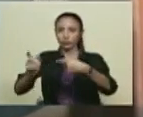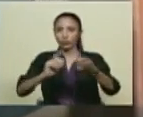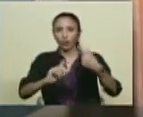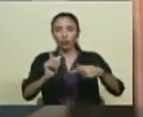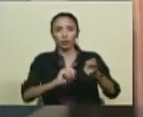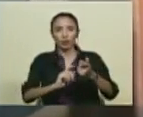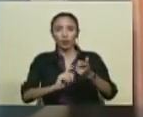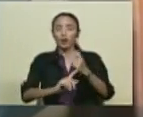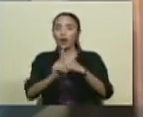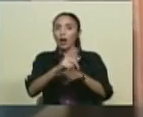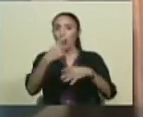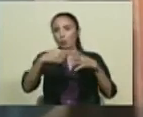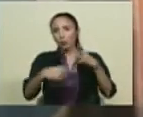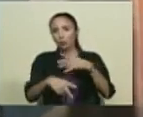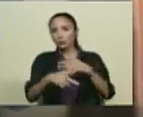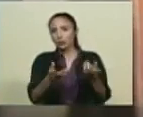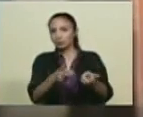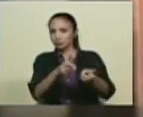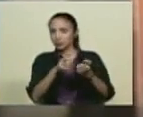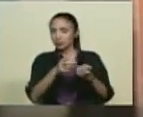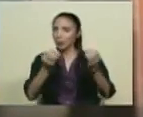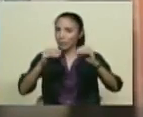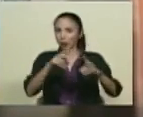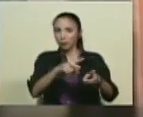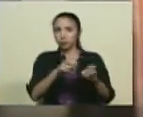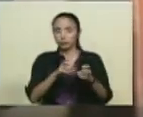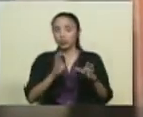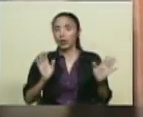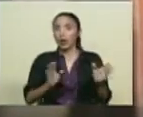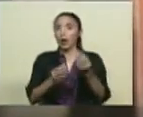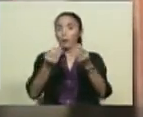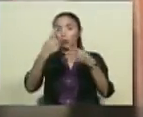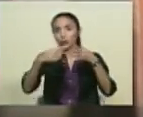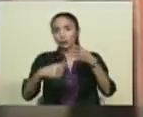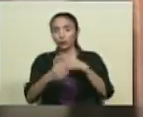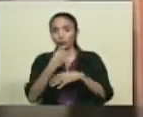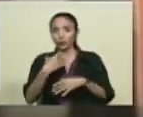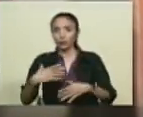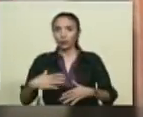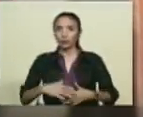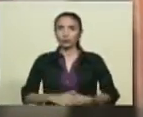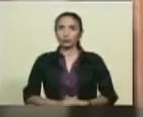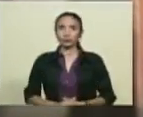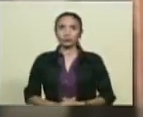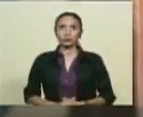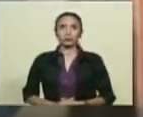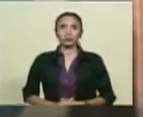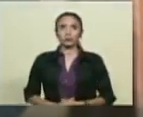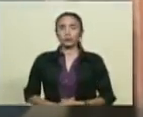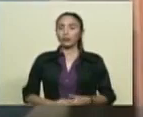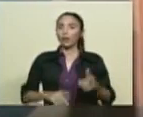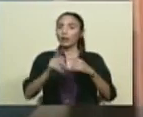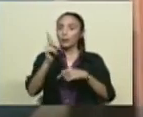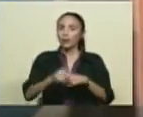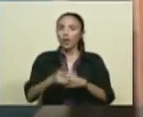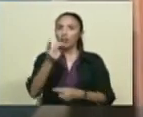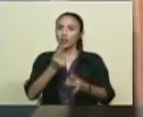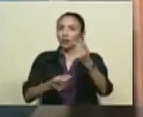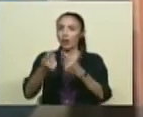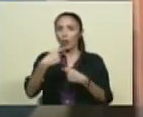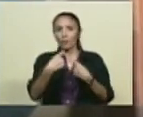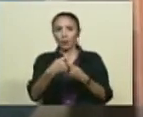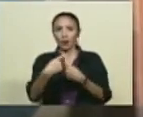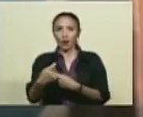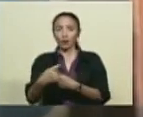los grandes beneficios que vienen se pierden de vista en la recuperación del mercado petrolero, de las inversiones y